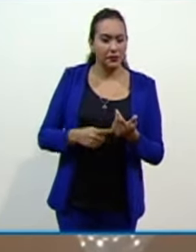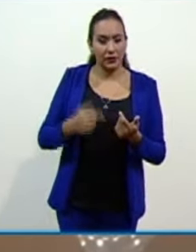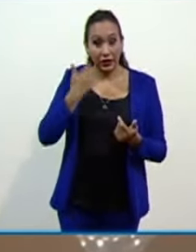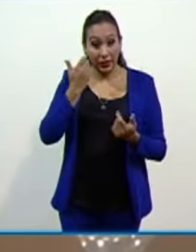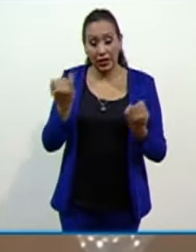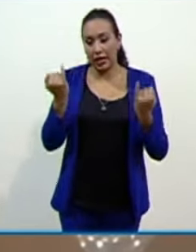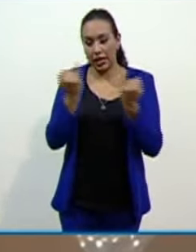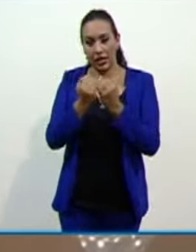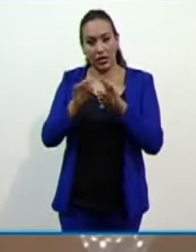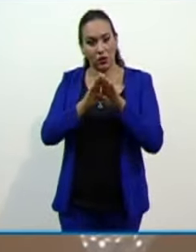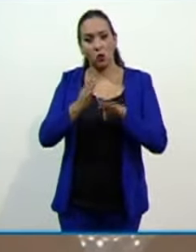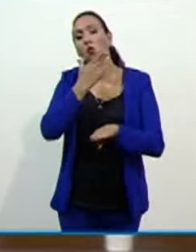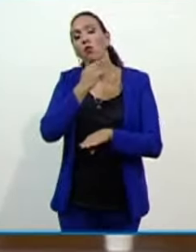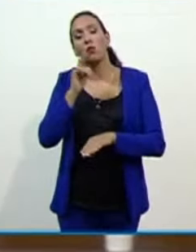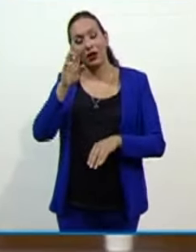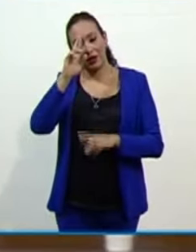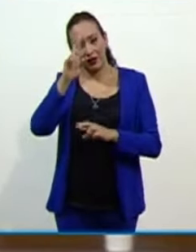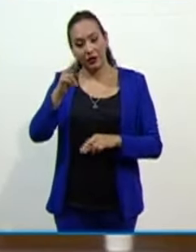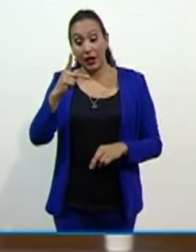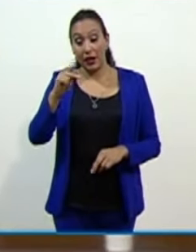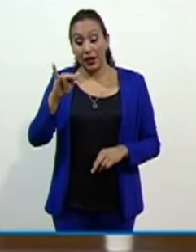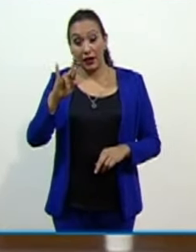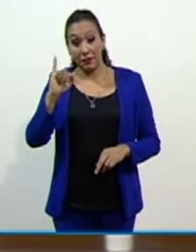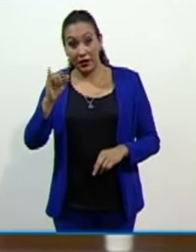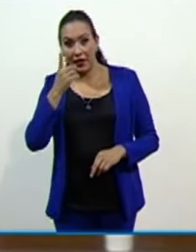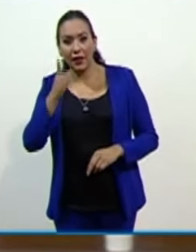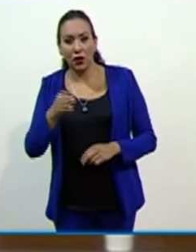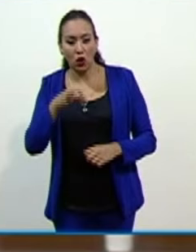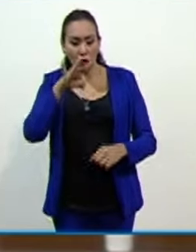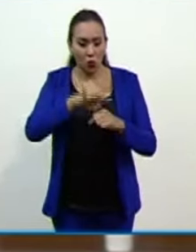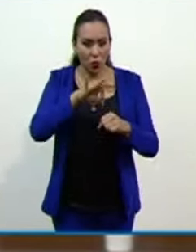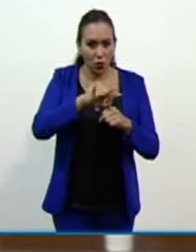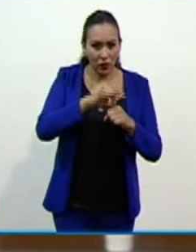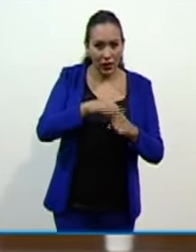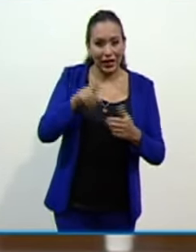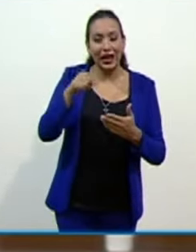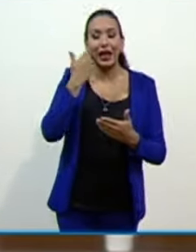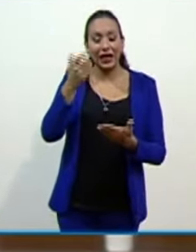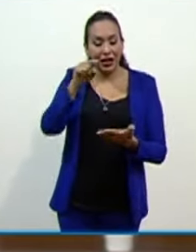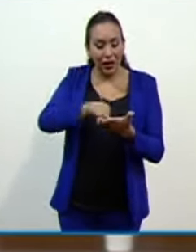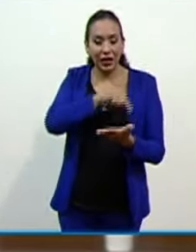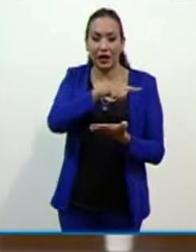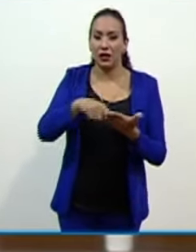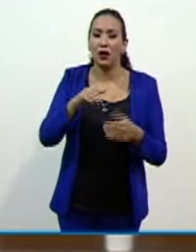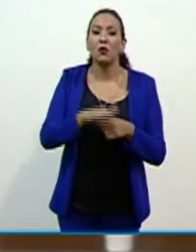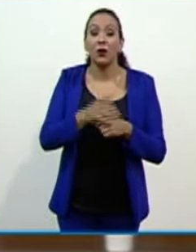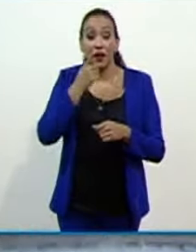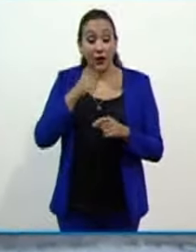paridad de género. El PRI pedía anular la elección al acusar de calumnia y difamación al